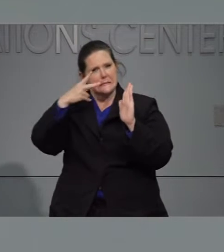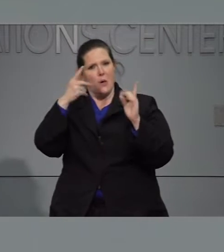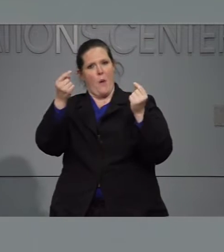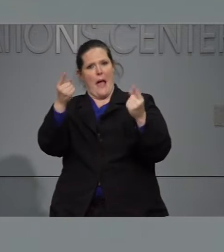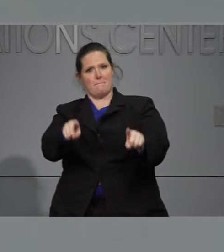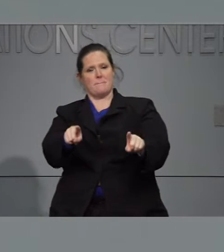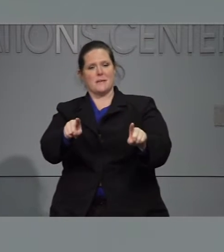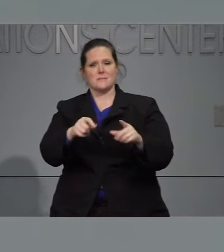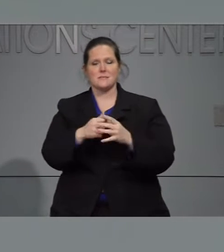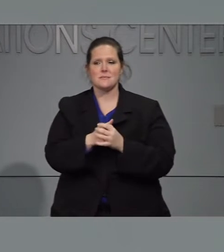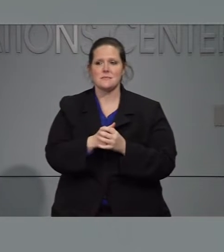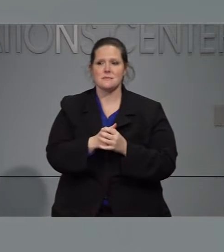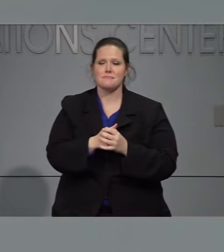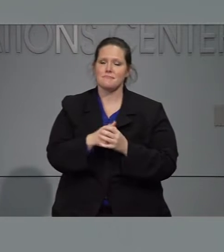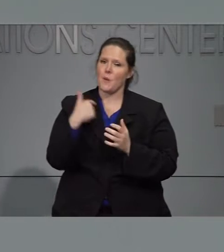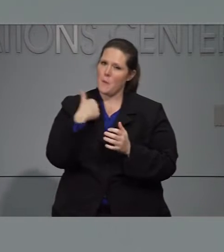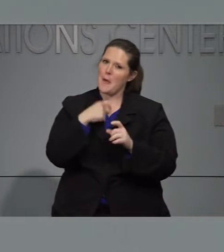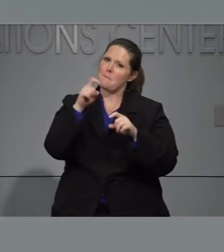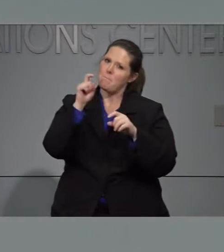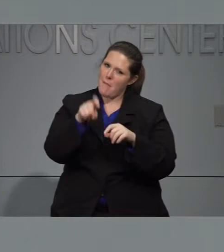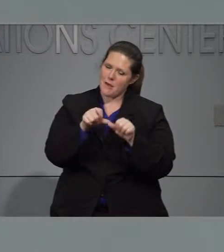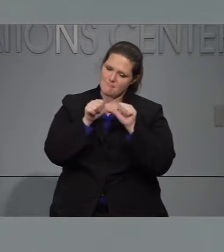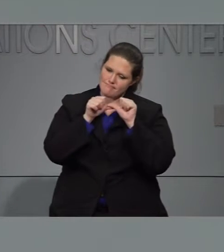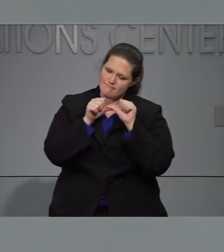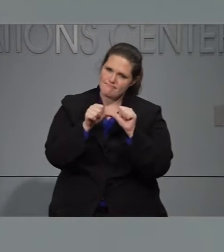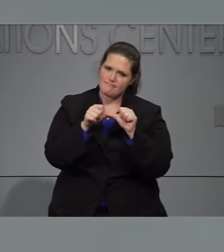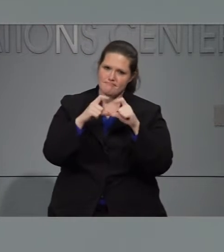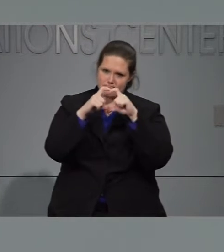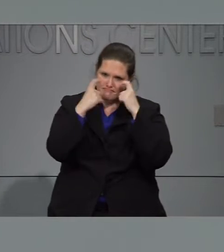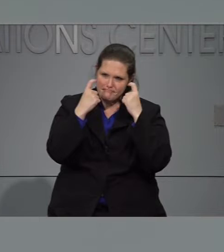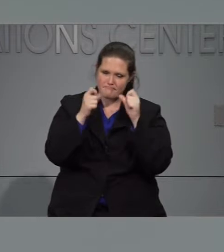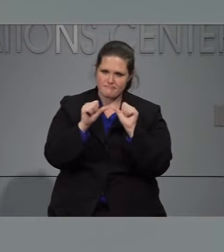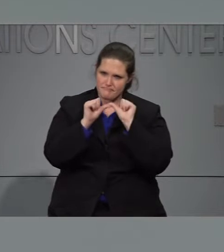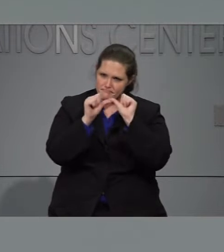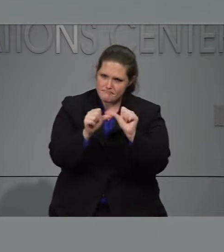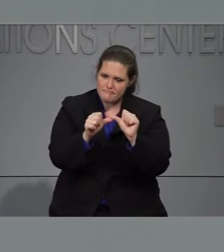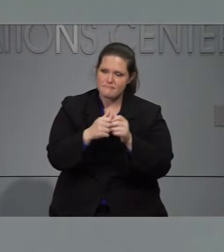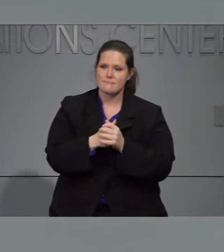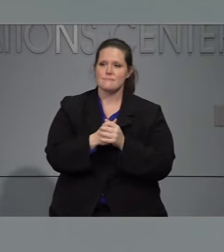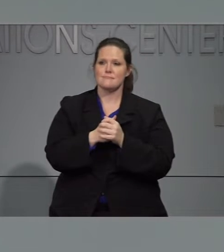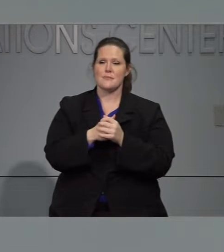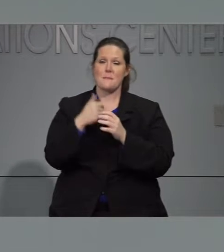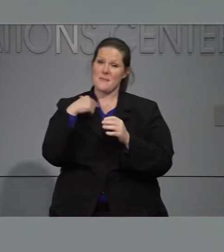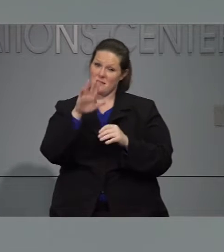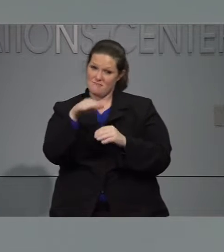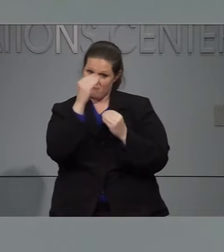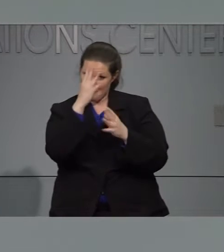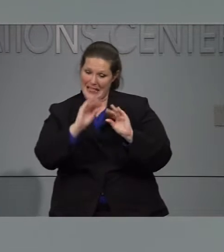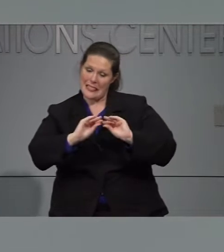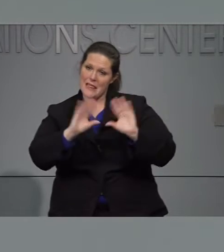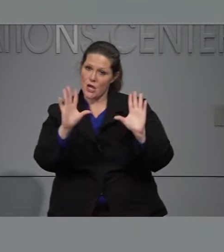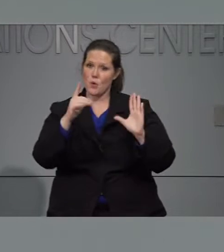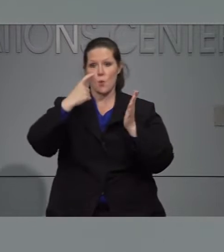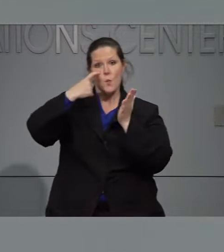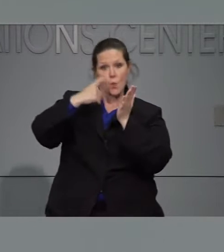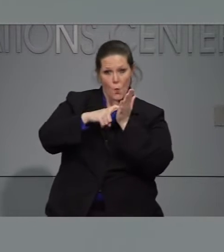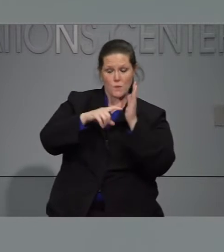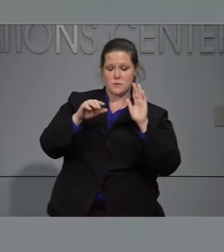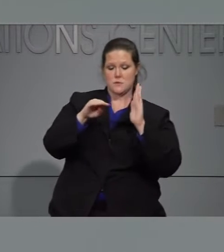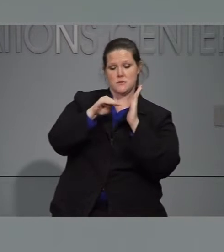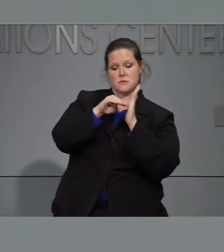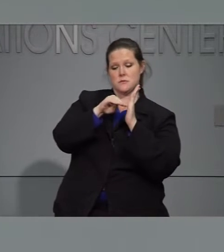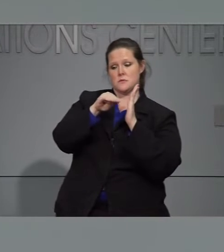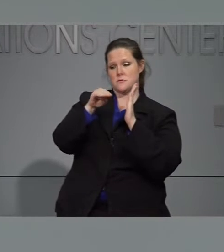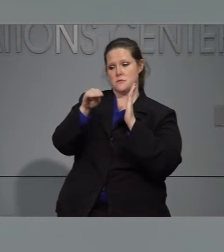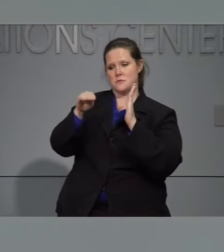punto. Aunque vemos rayos de esperanza en nuestro progreso, no significa que podemos aligerar el paso. Significa que